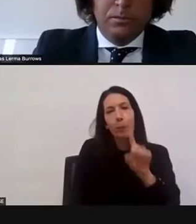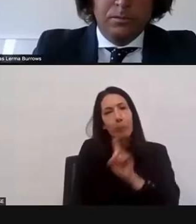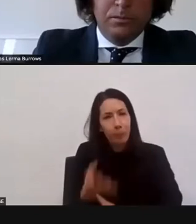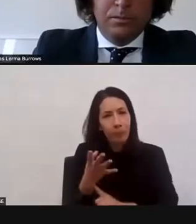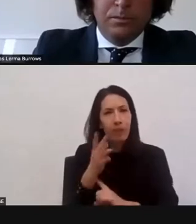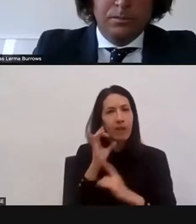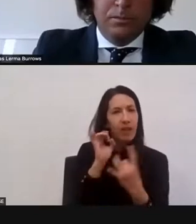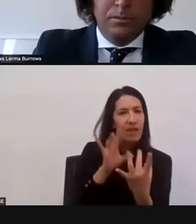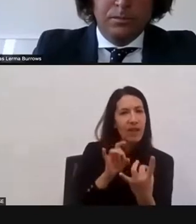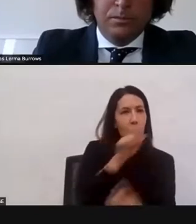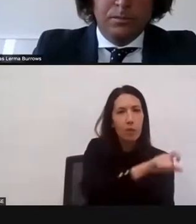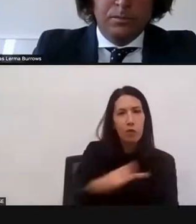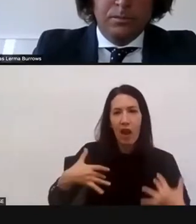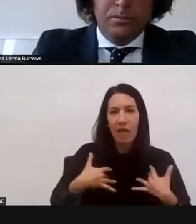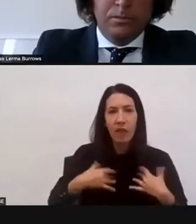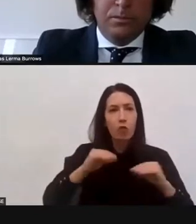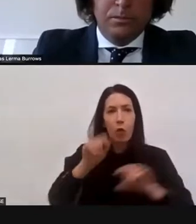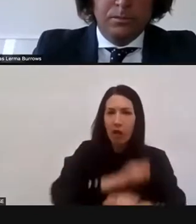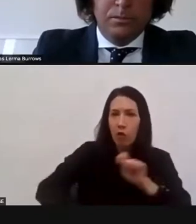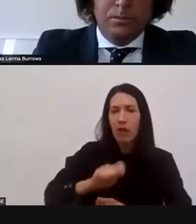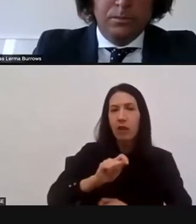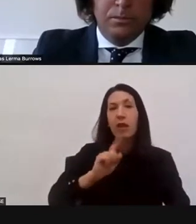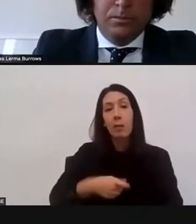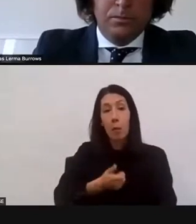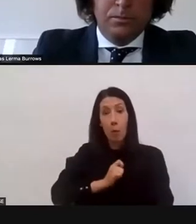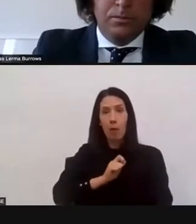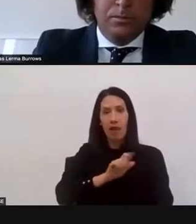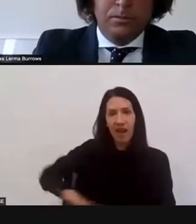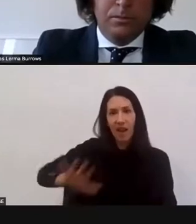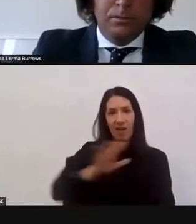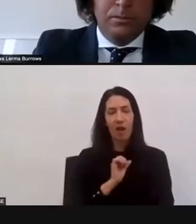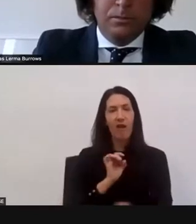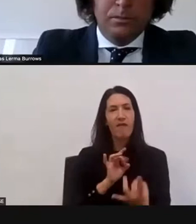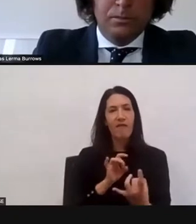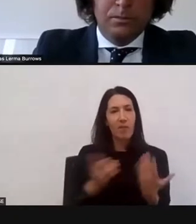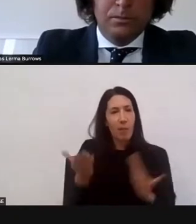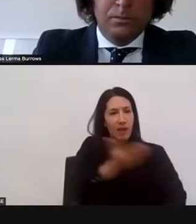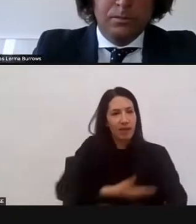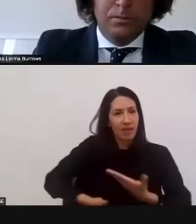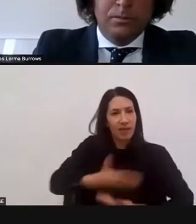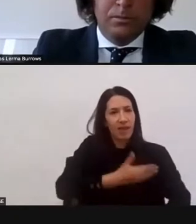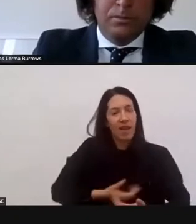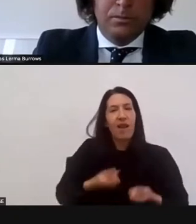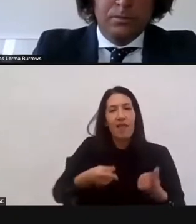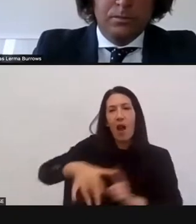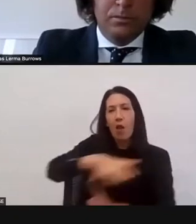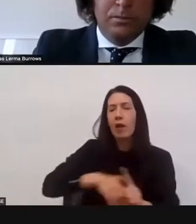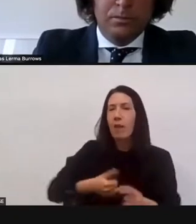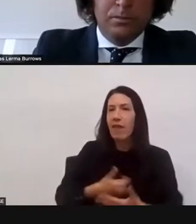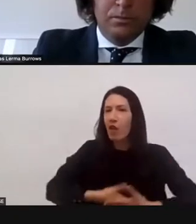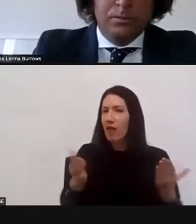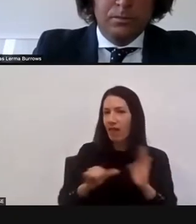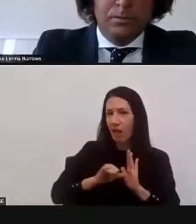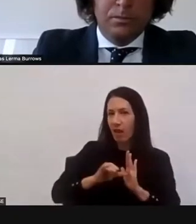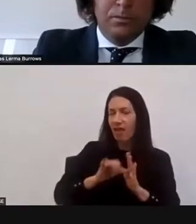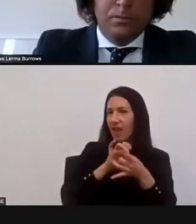entre víctimas, sus asociaciones y la Policía Nacional, que permite generar un clima de confianza y proximidad recíproco y